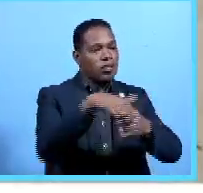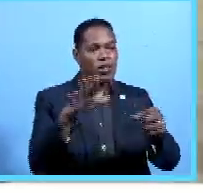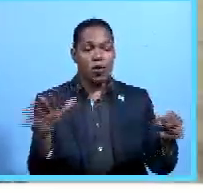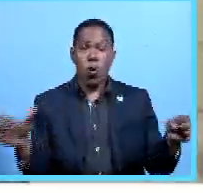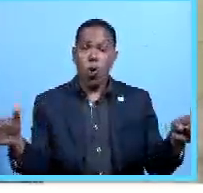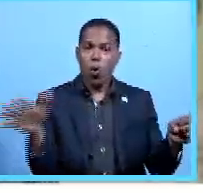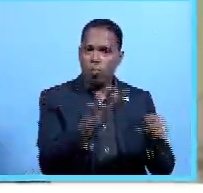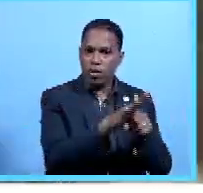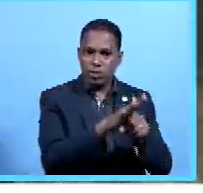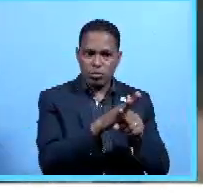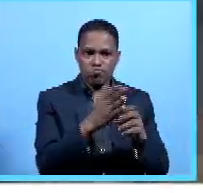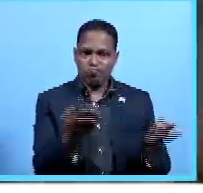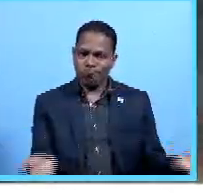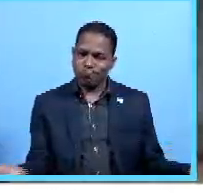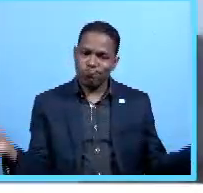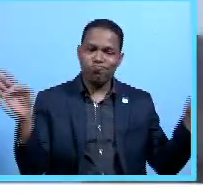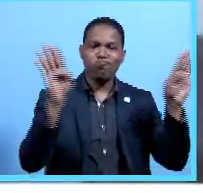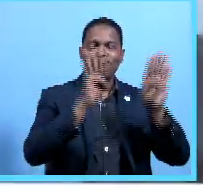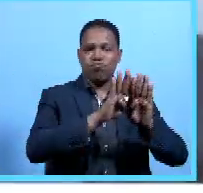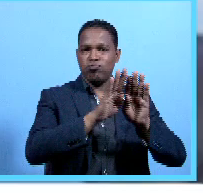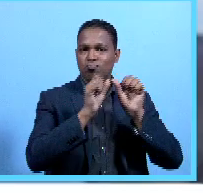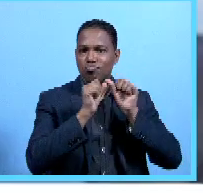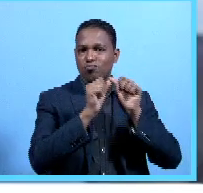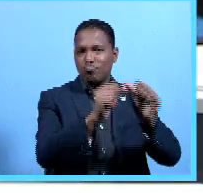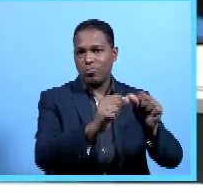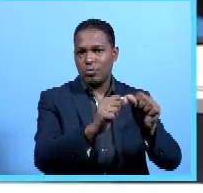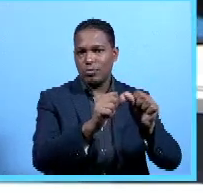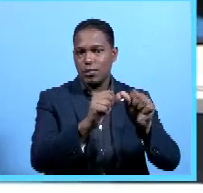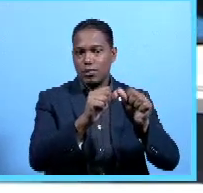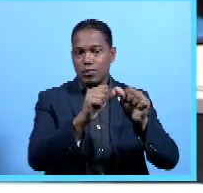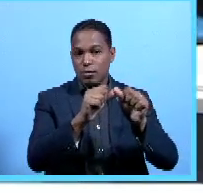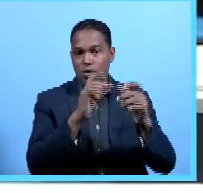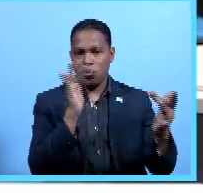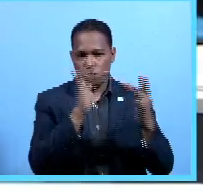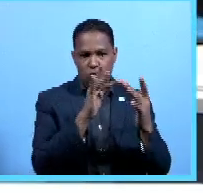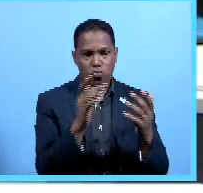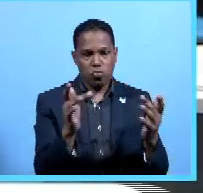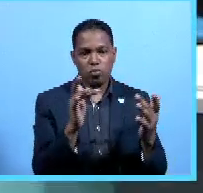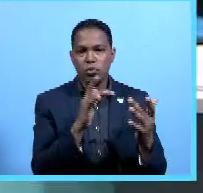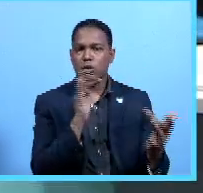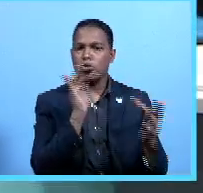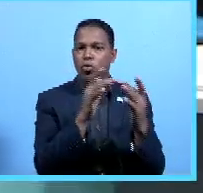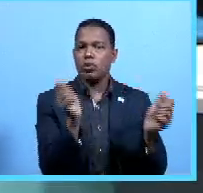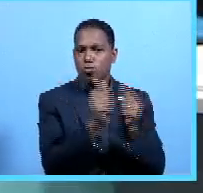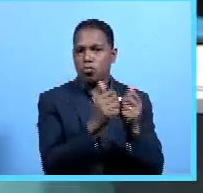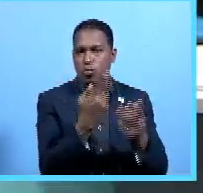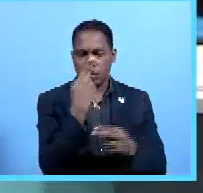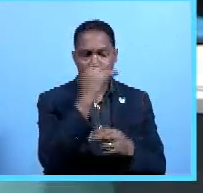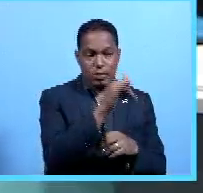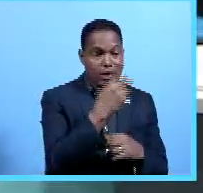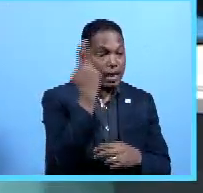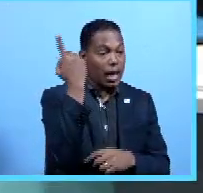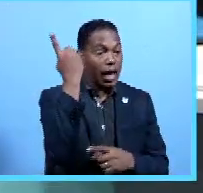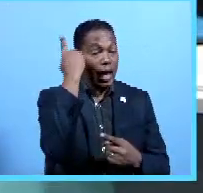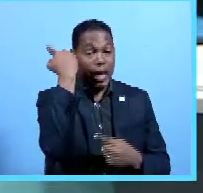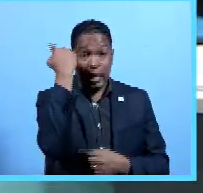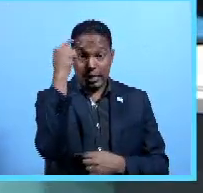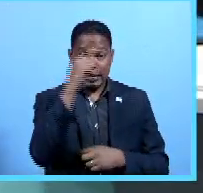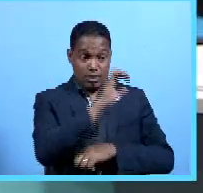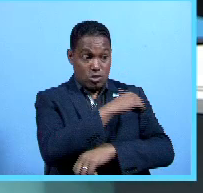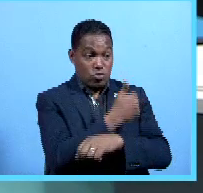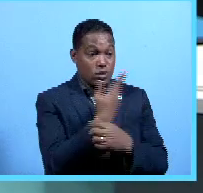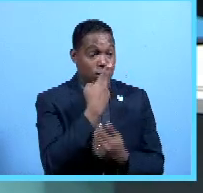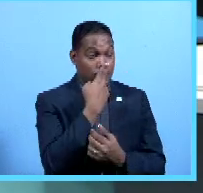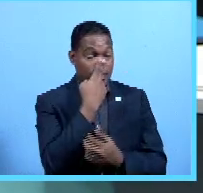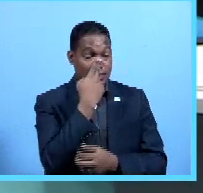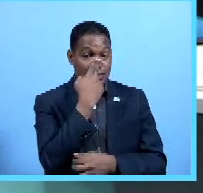fronteras que conectan hacia el vecino país de Haití hasta que las autoridades haitianas desvinculen de su mente esa